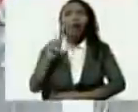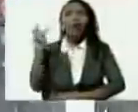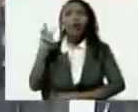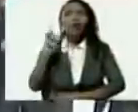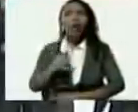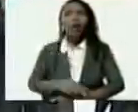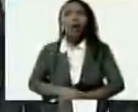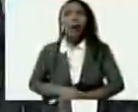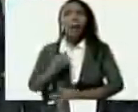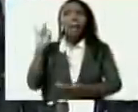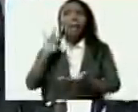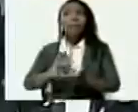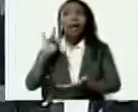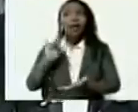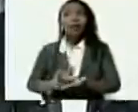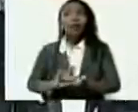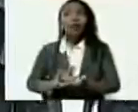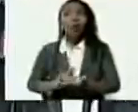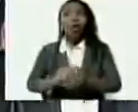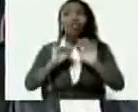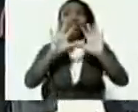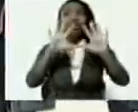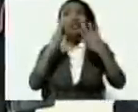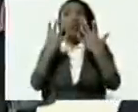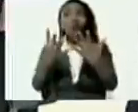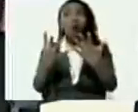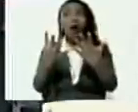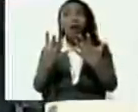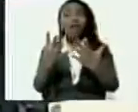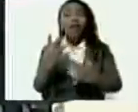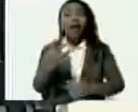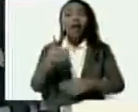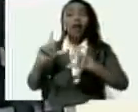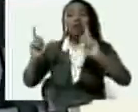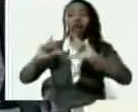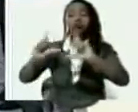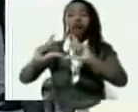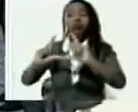Venezuela. Presentes más de 19 medios de comunicación